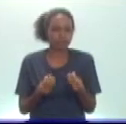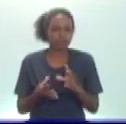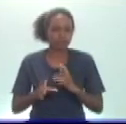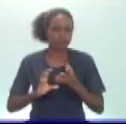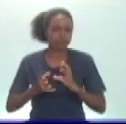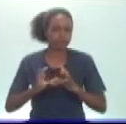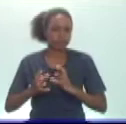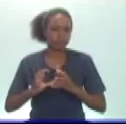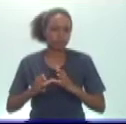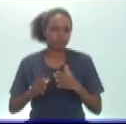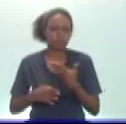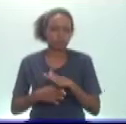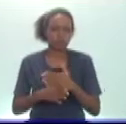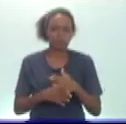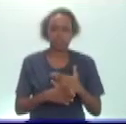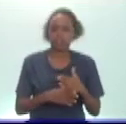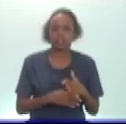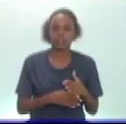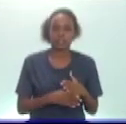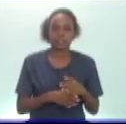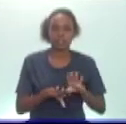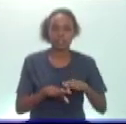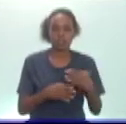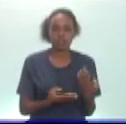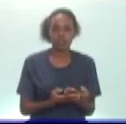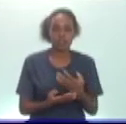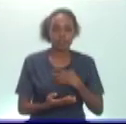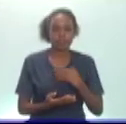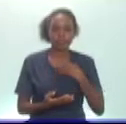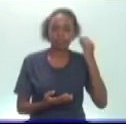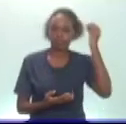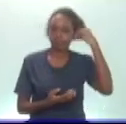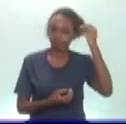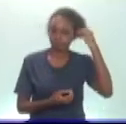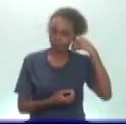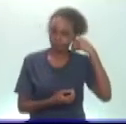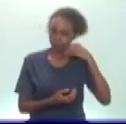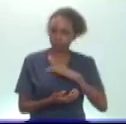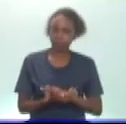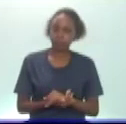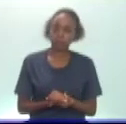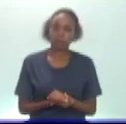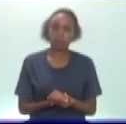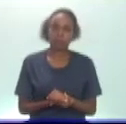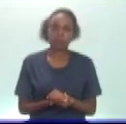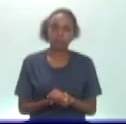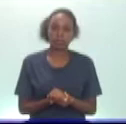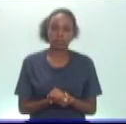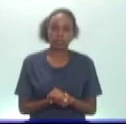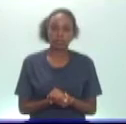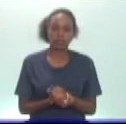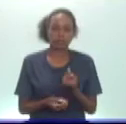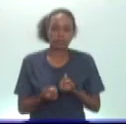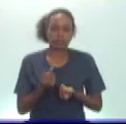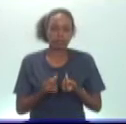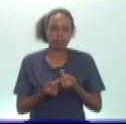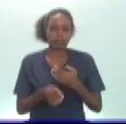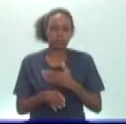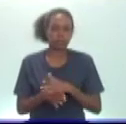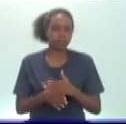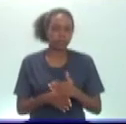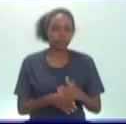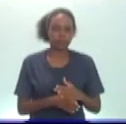muchas veces más de una vía correcta de solución y todas ellas las debemos considerar. Por lo tanto, cuáles son las posibles vías para solucionar este